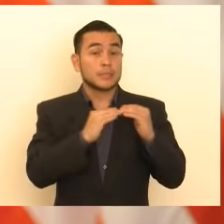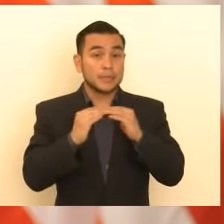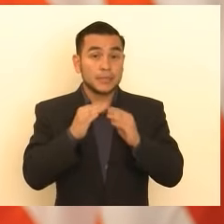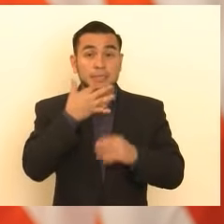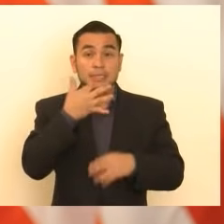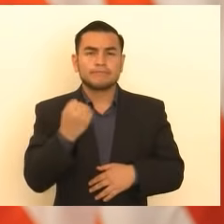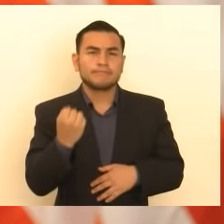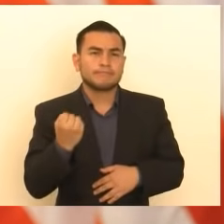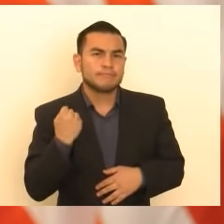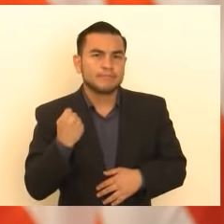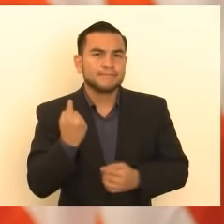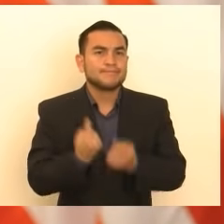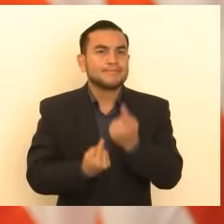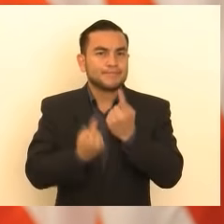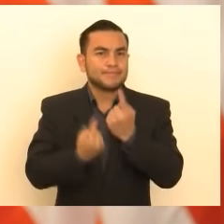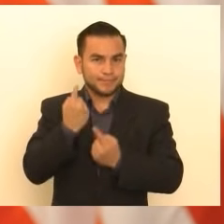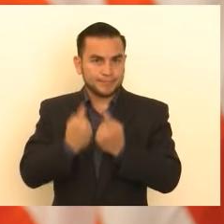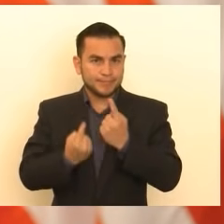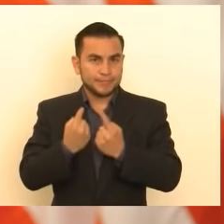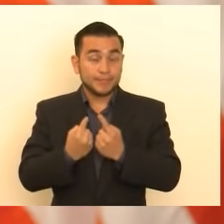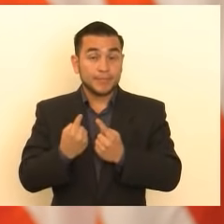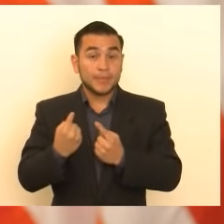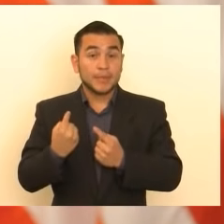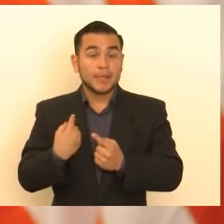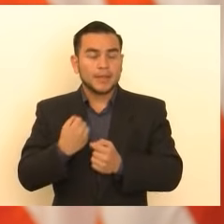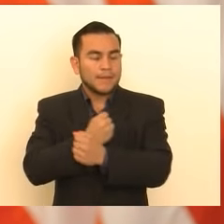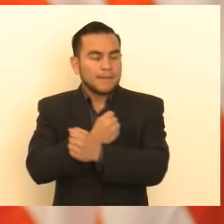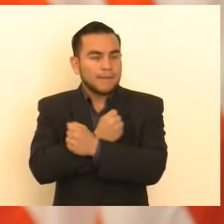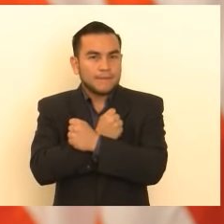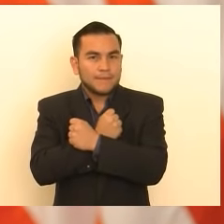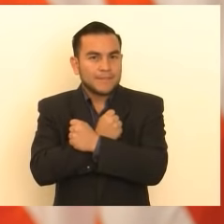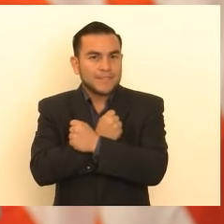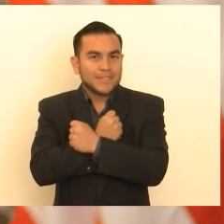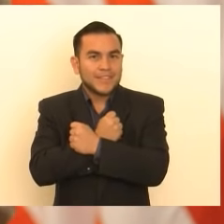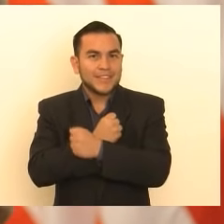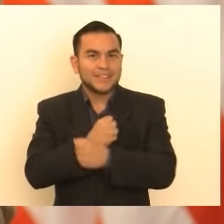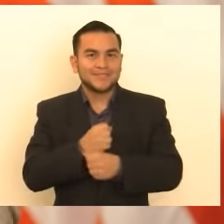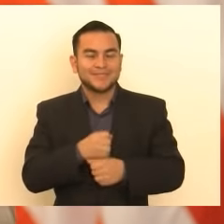más importante es nuestro gran amor del SOX.